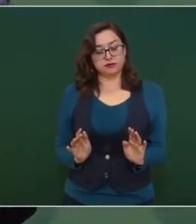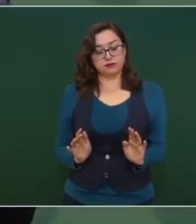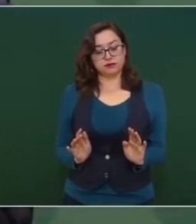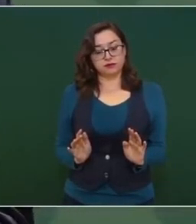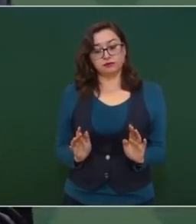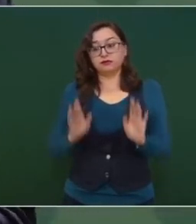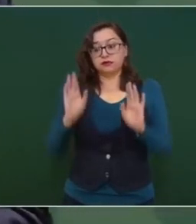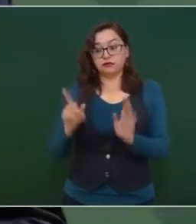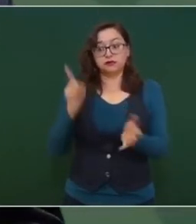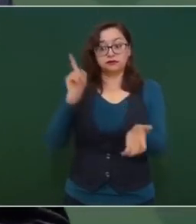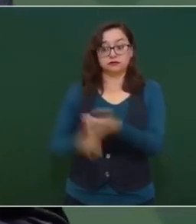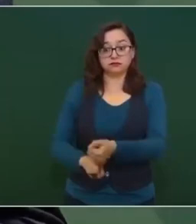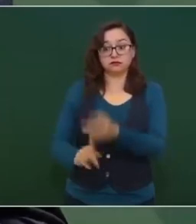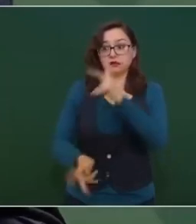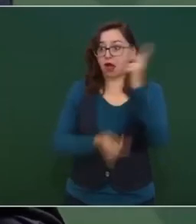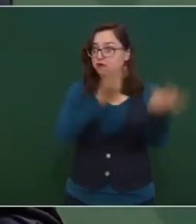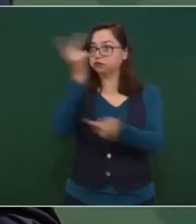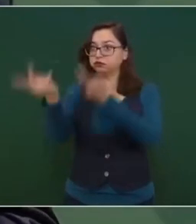el que gane la encuesta,